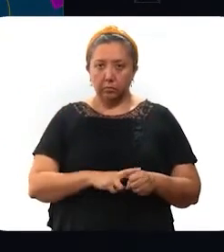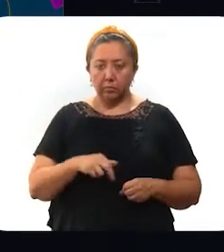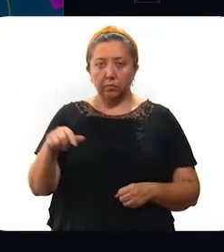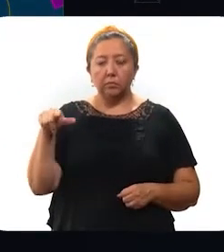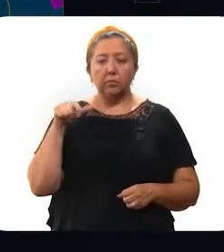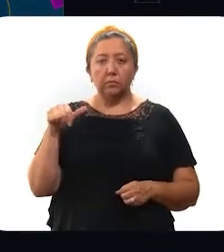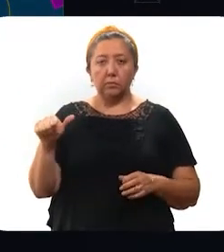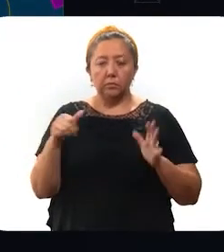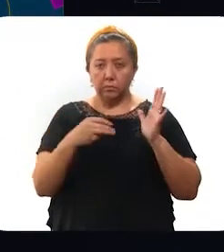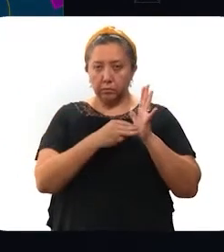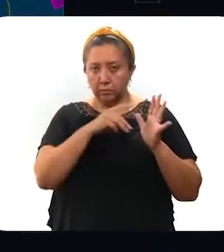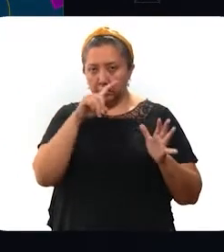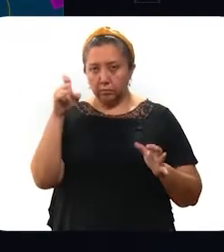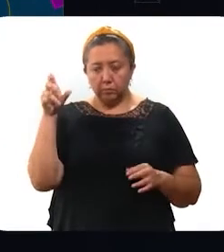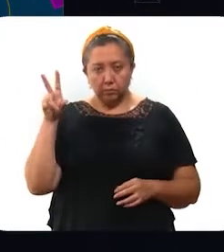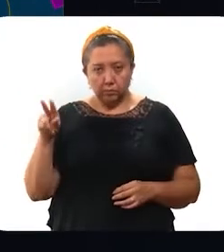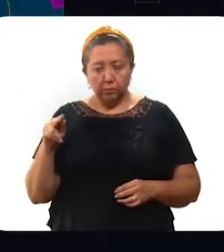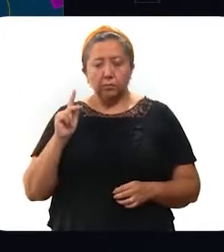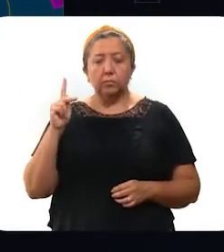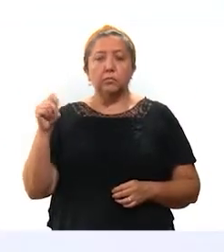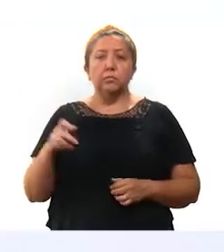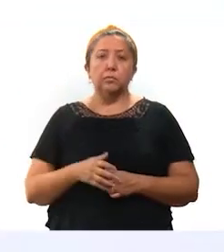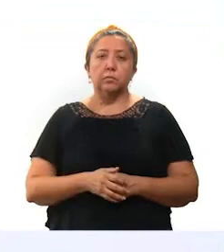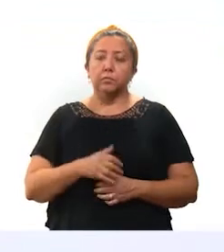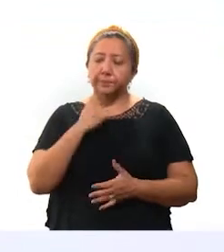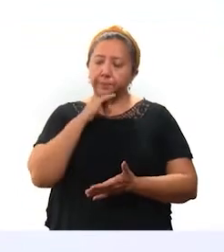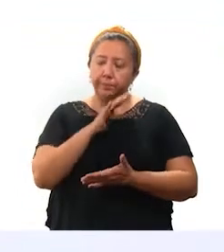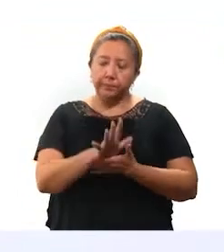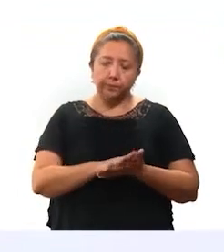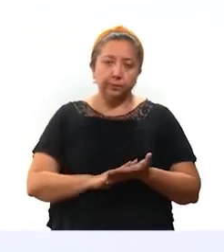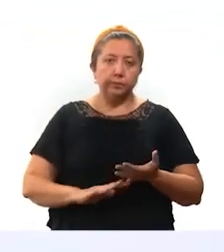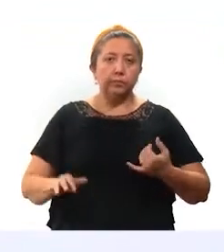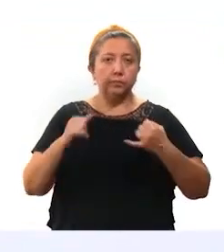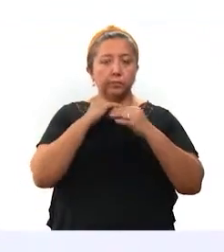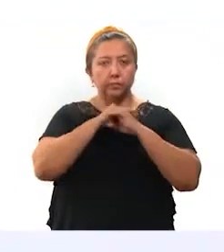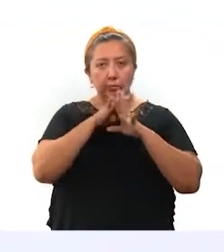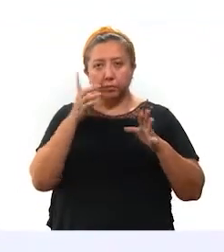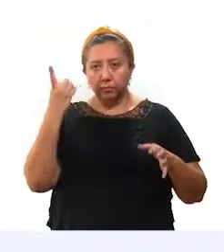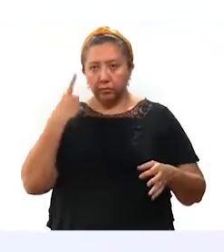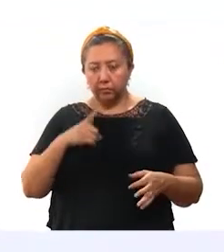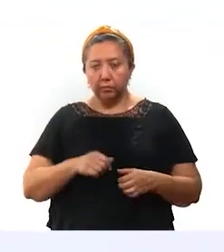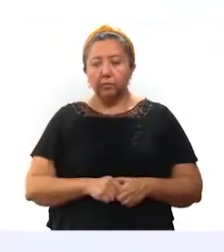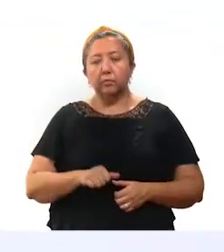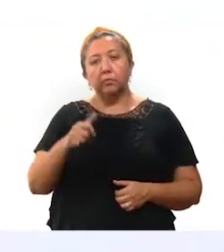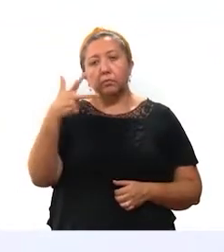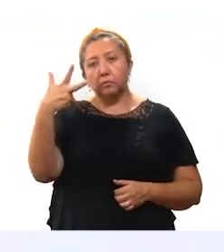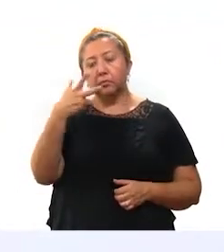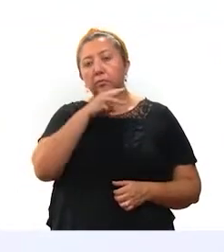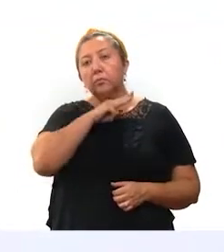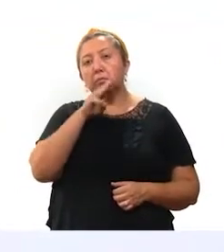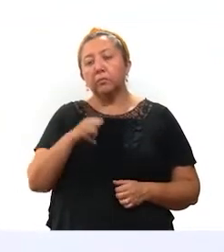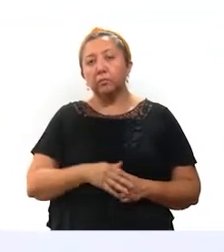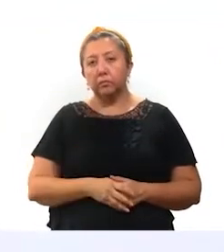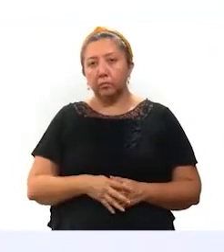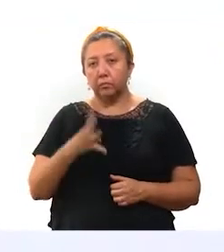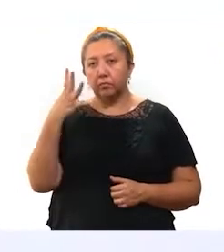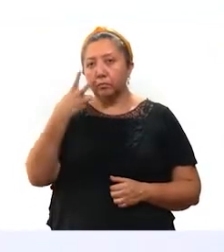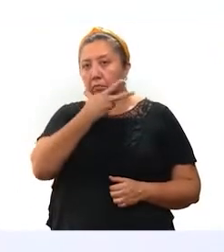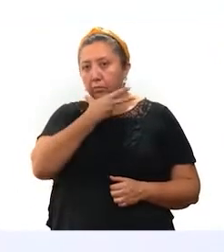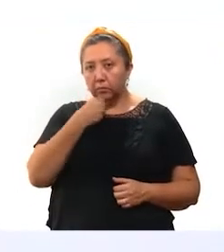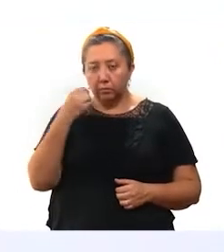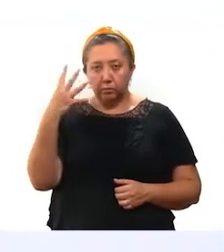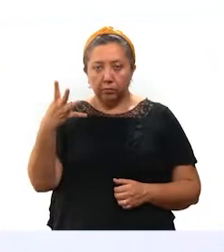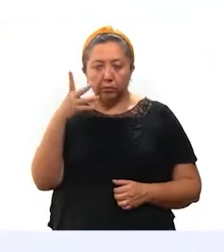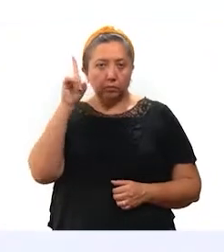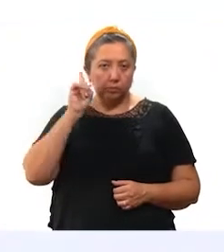y 16.180 en la zona poniente. Lamentablemente, en este parte médico informamos de 8 fallecimientos. 4 hombres